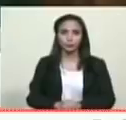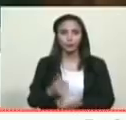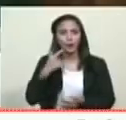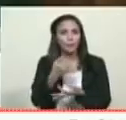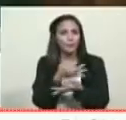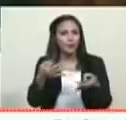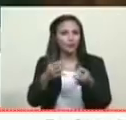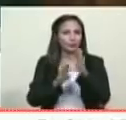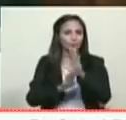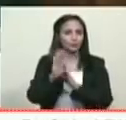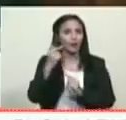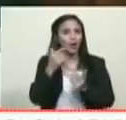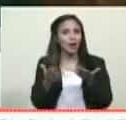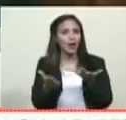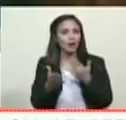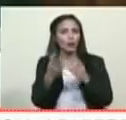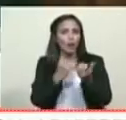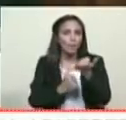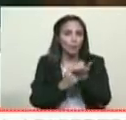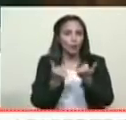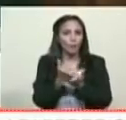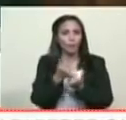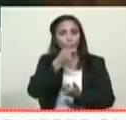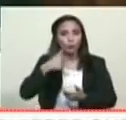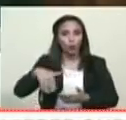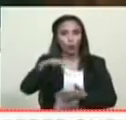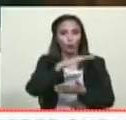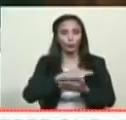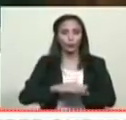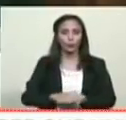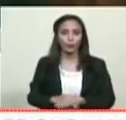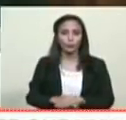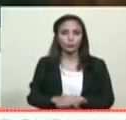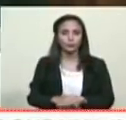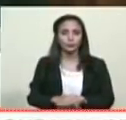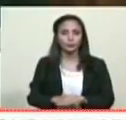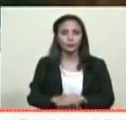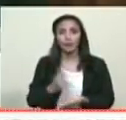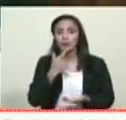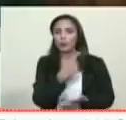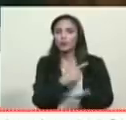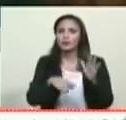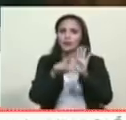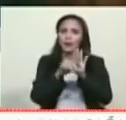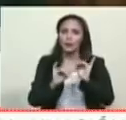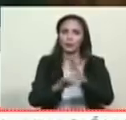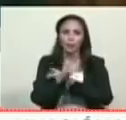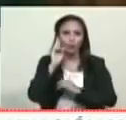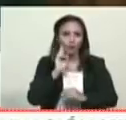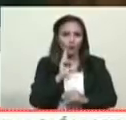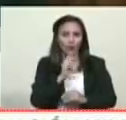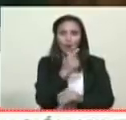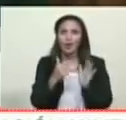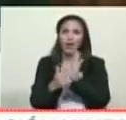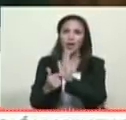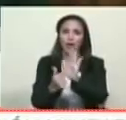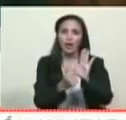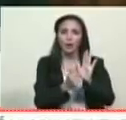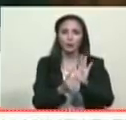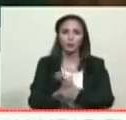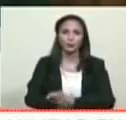perfección al servicio de la humanidad, tal como se desprende de la doctrina bolivariana y del ejemplo de Antonio José de